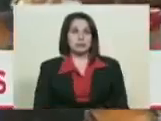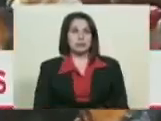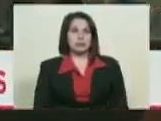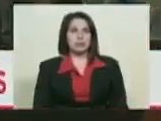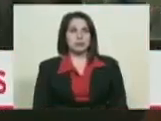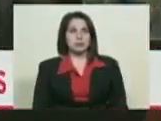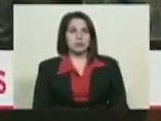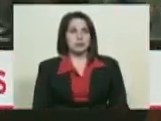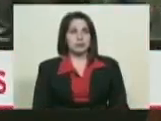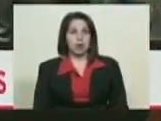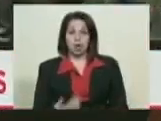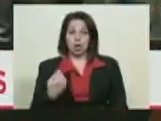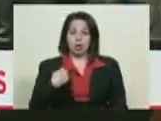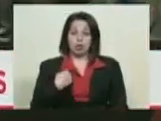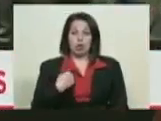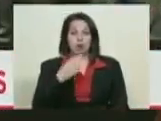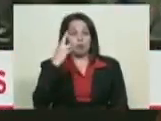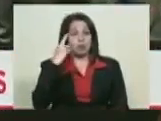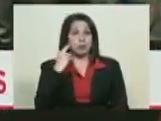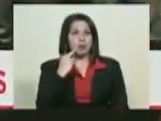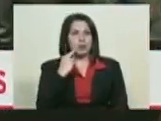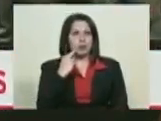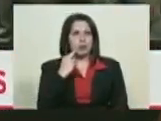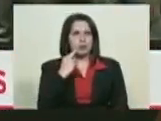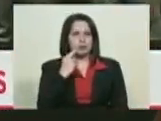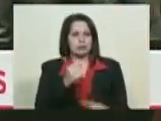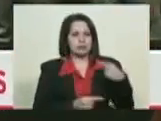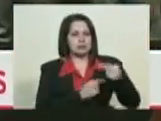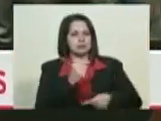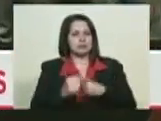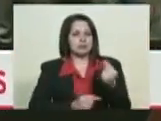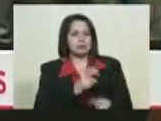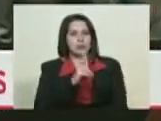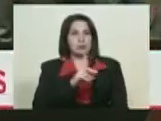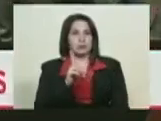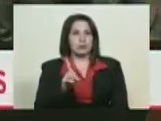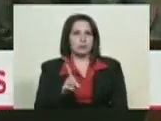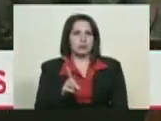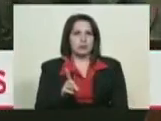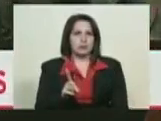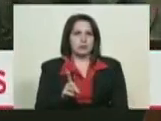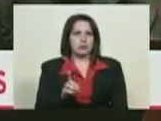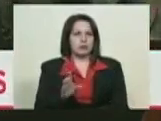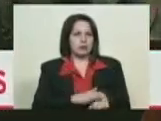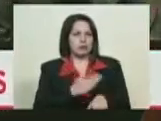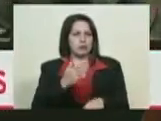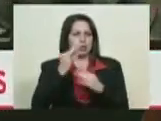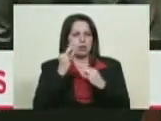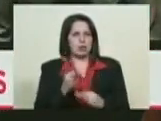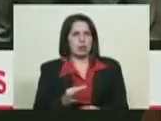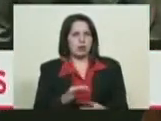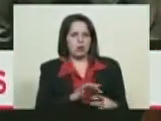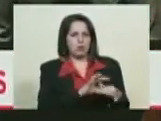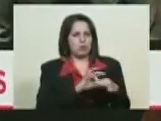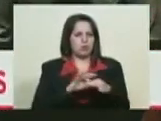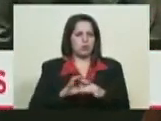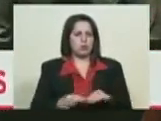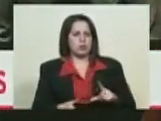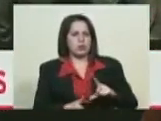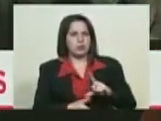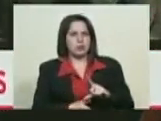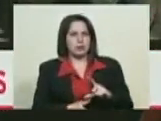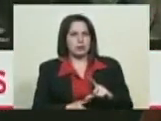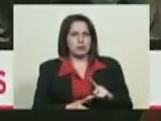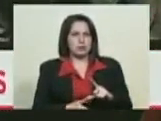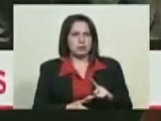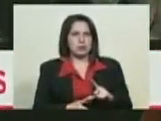Soy bolivariano en el siglo XXI, porque creo en la unión de América Latina,